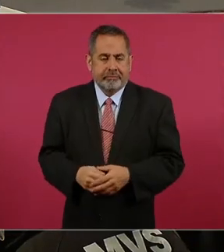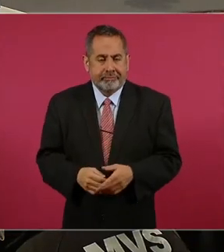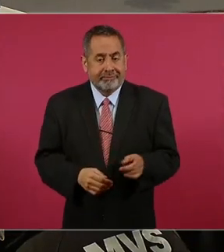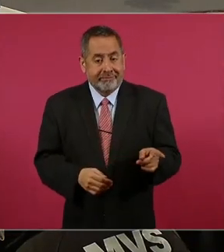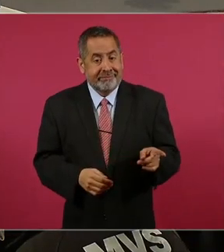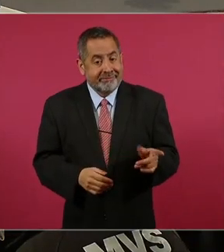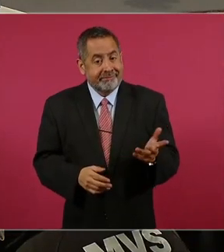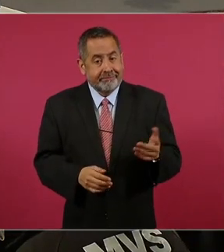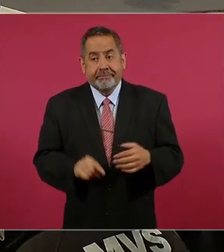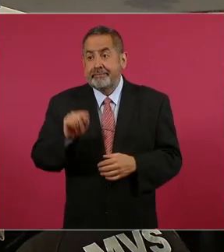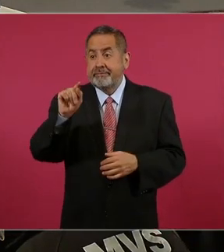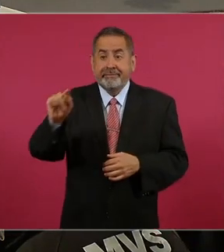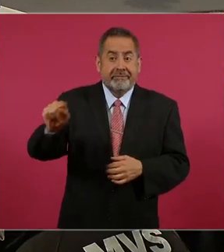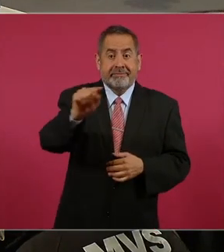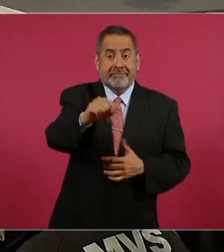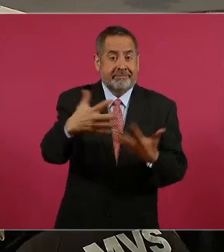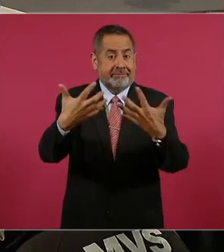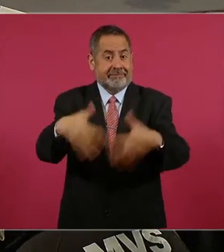petroleras